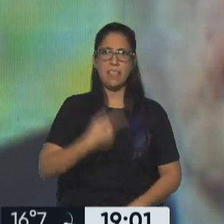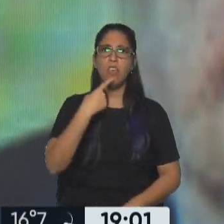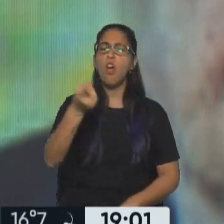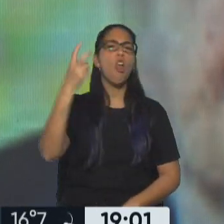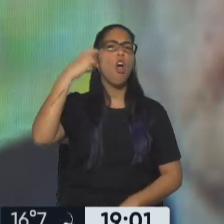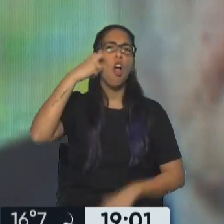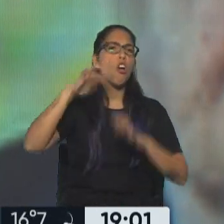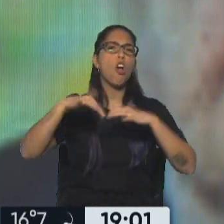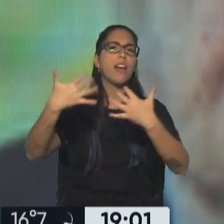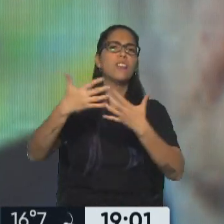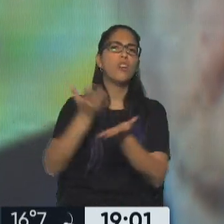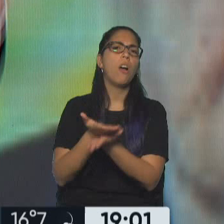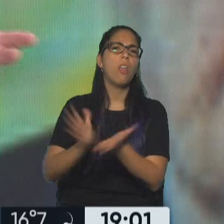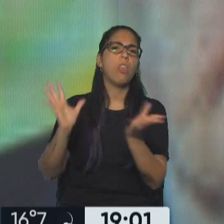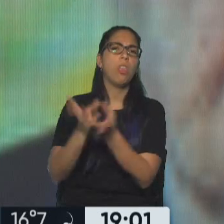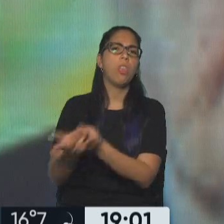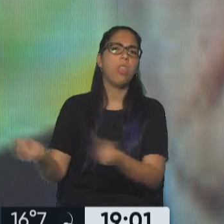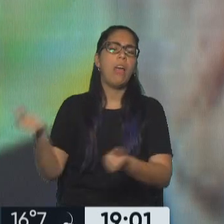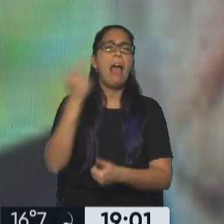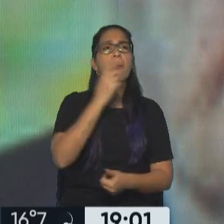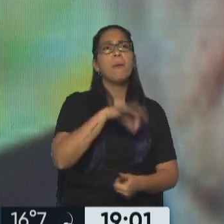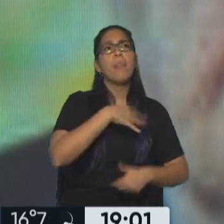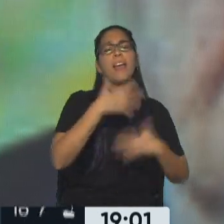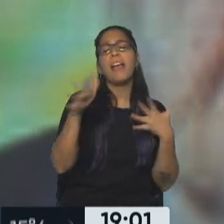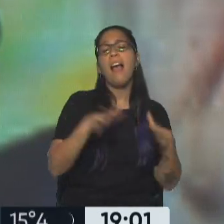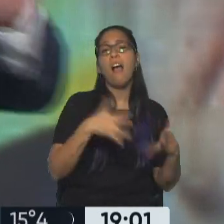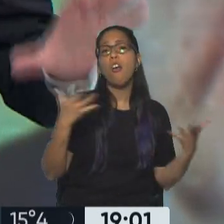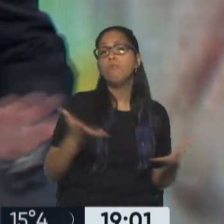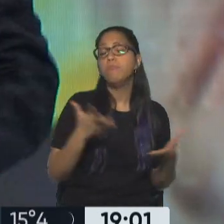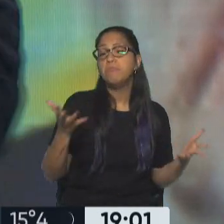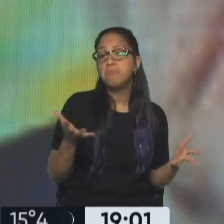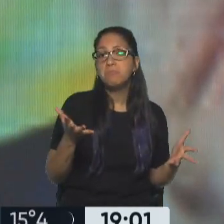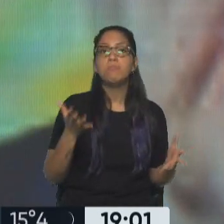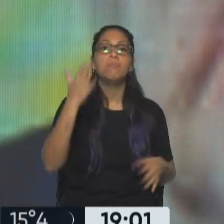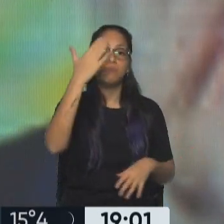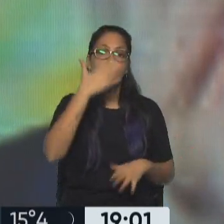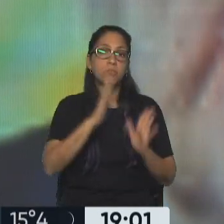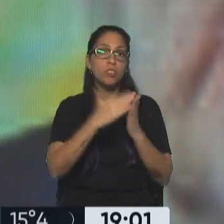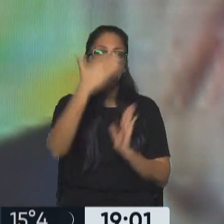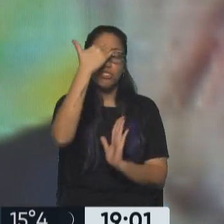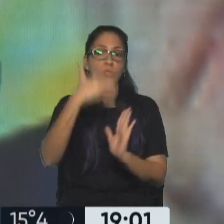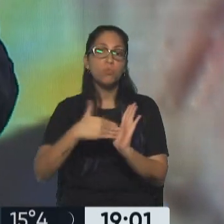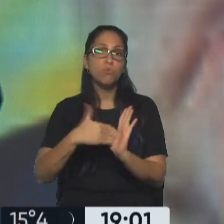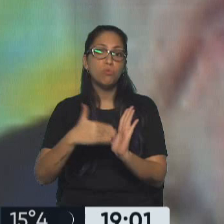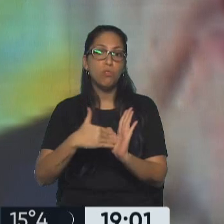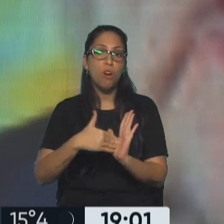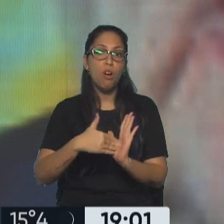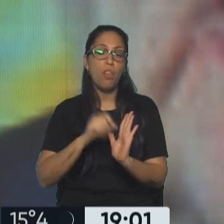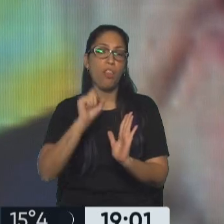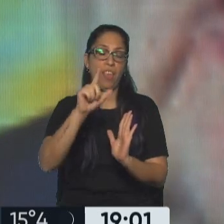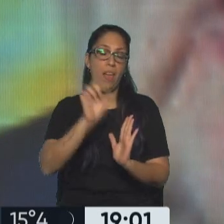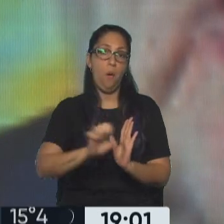Parlamento, yo voy a ver qué hago con la vida. Y por supuesto, en la constitución social que tiene